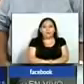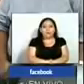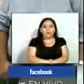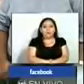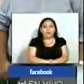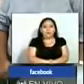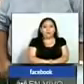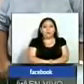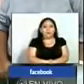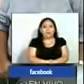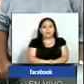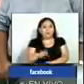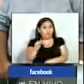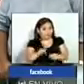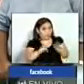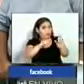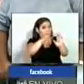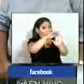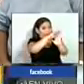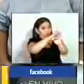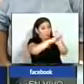Que se sigan Los diferentes